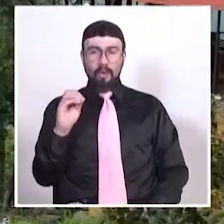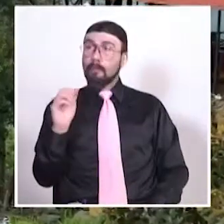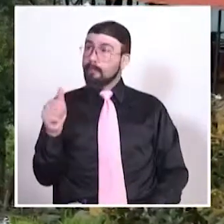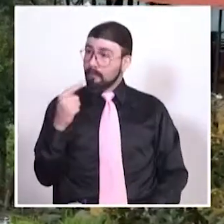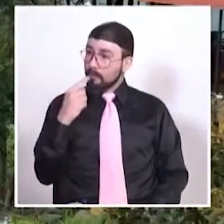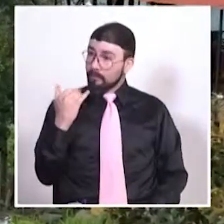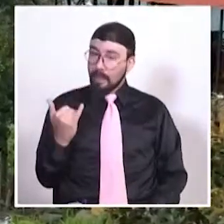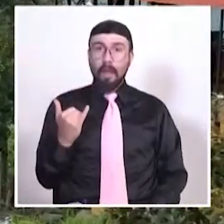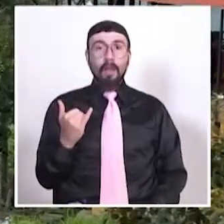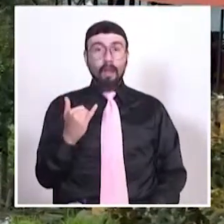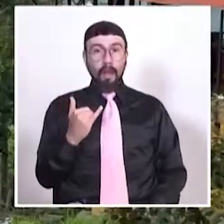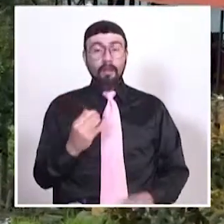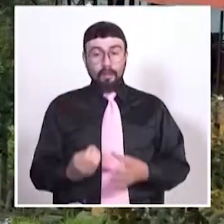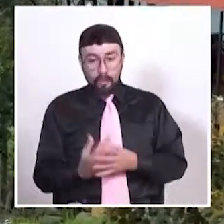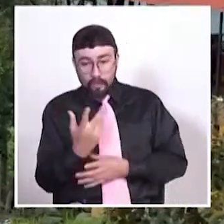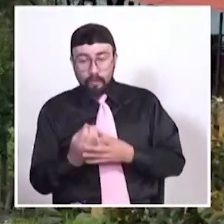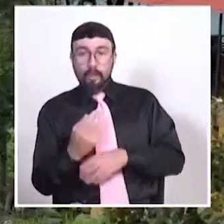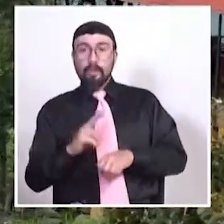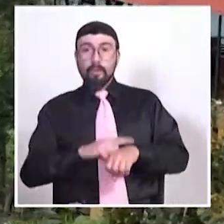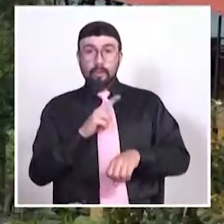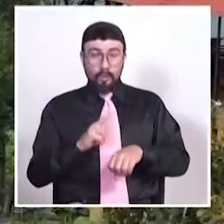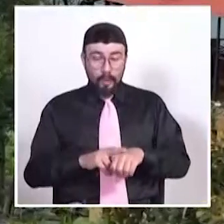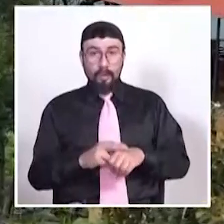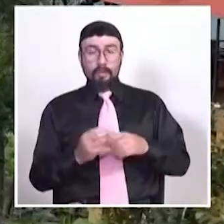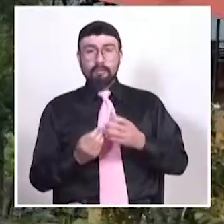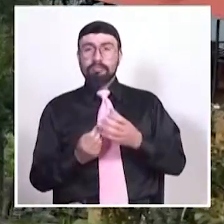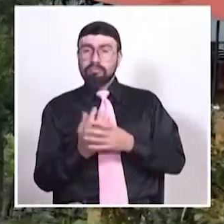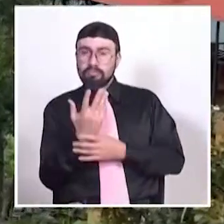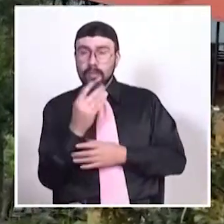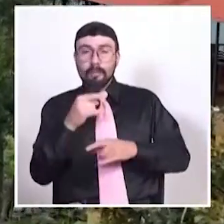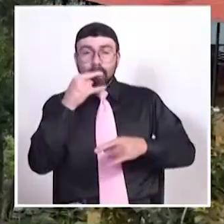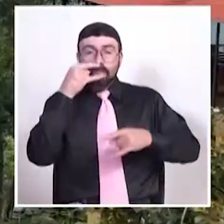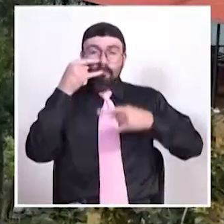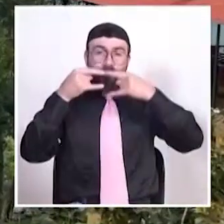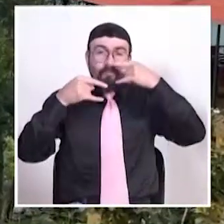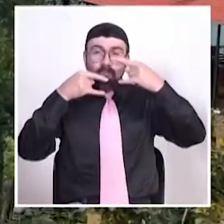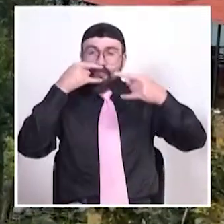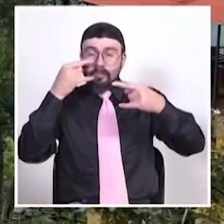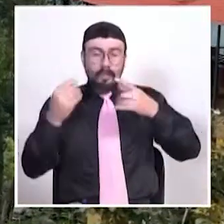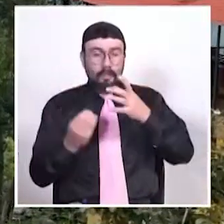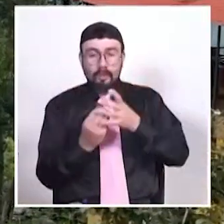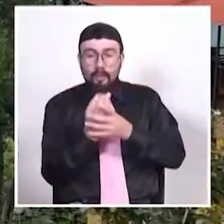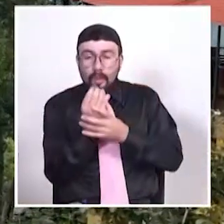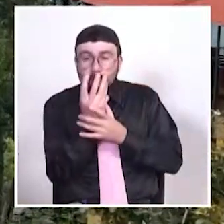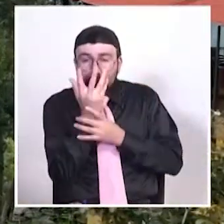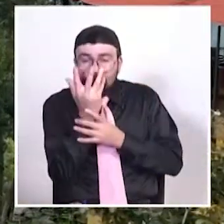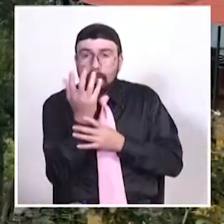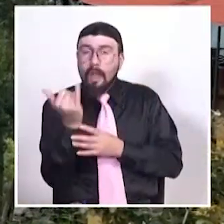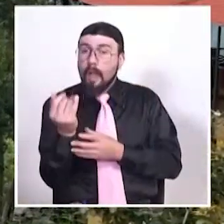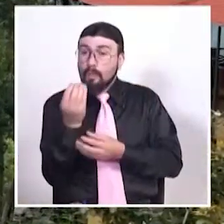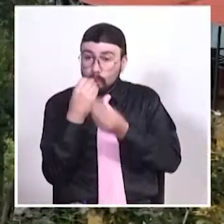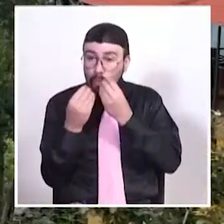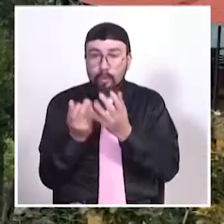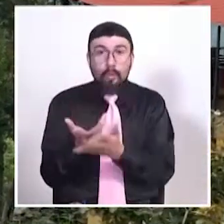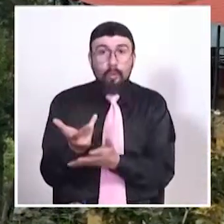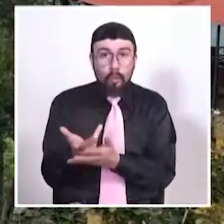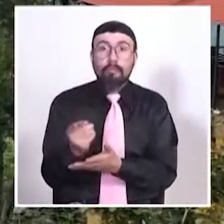es homeopatía, aromoterapia, esencias florales, nutrición,